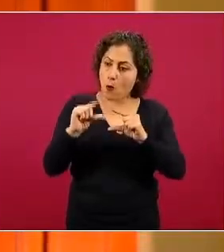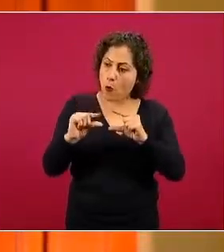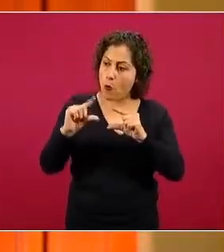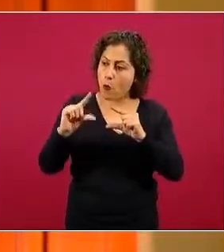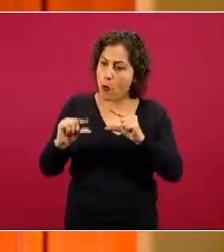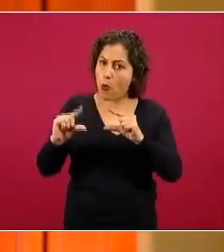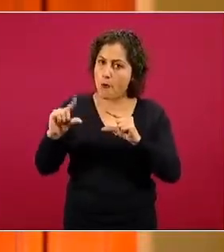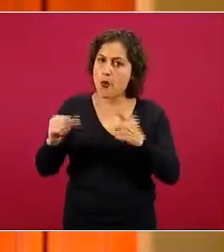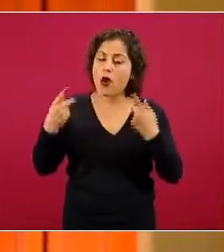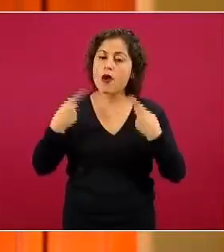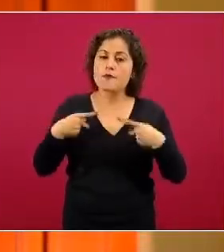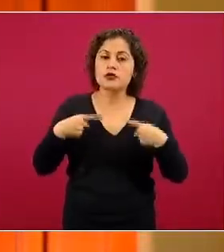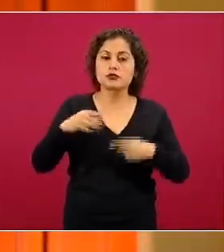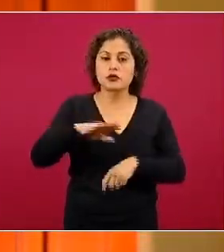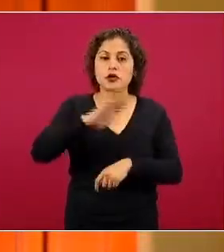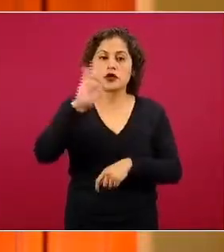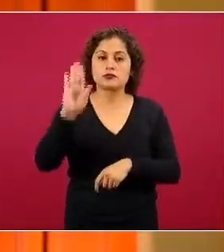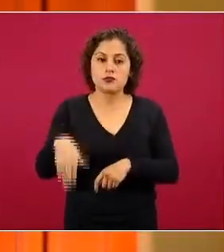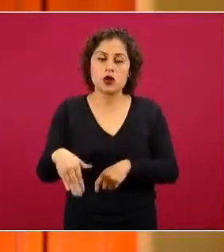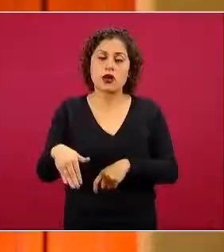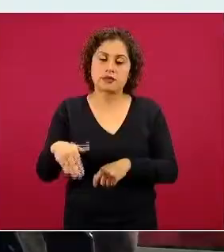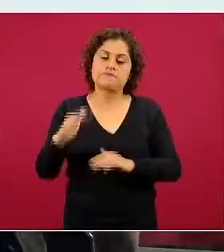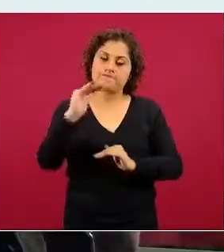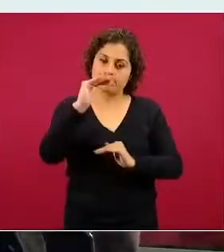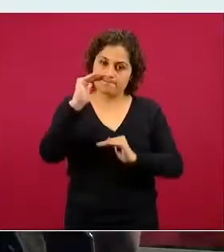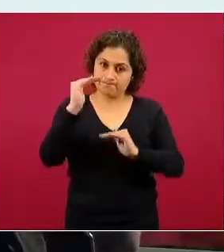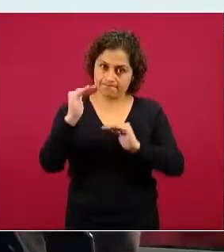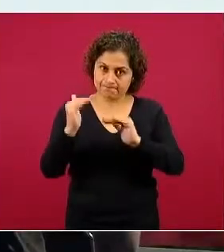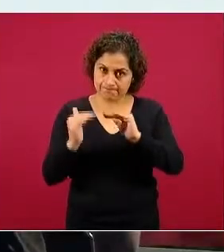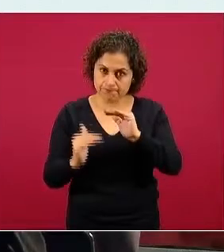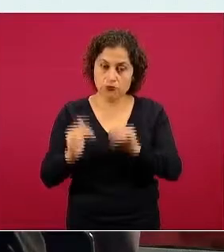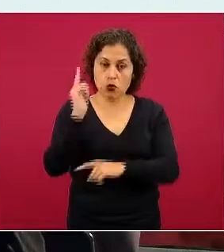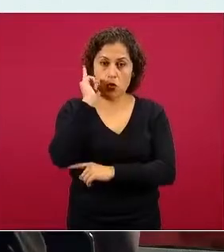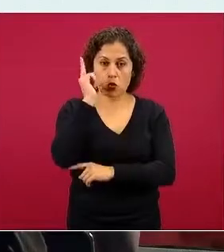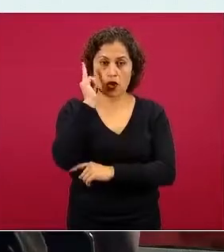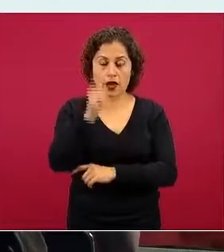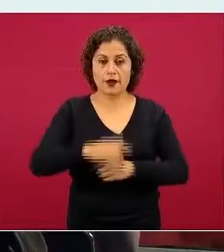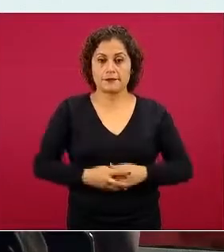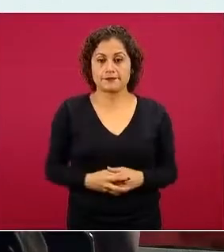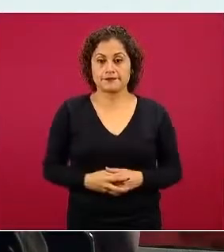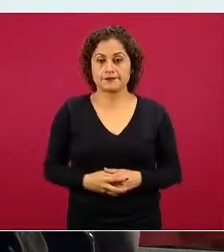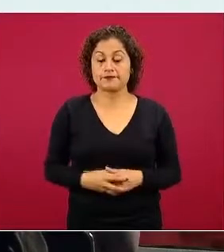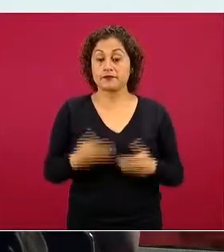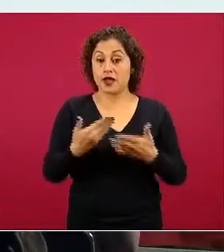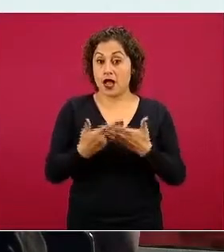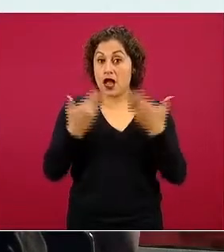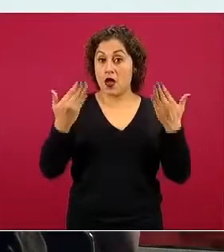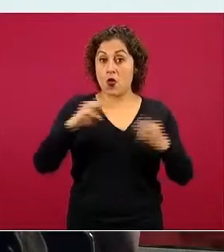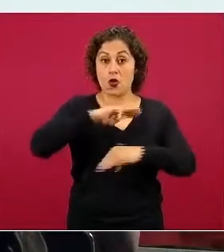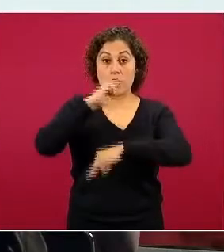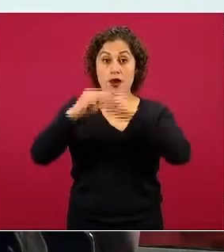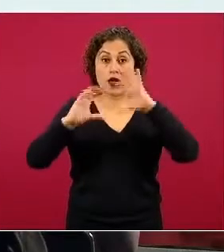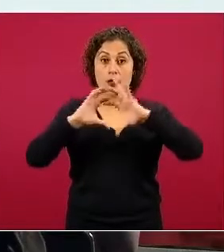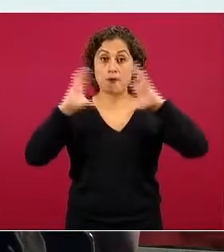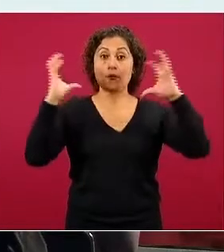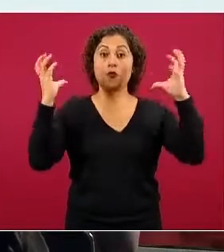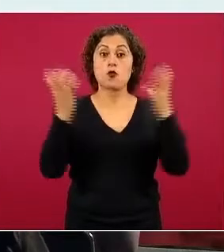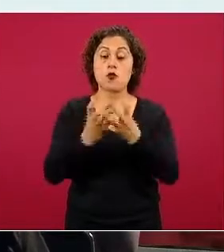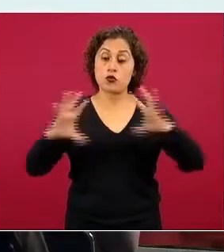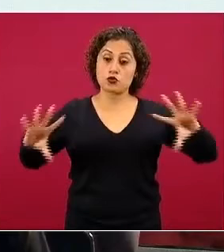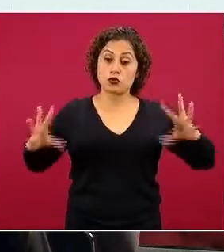número de personas que pierdan la vida sea también menor cada vez. Actualmente a nivel mundial, un total